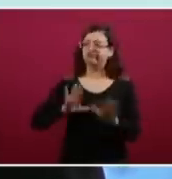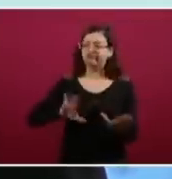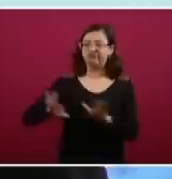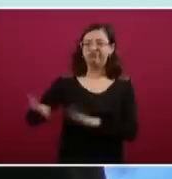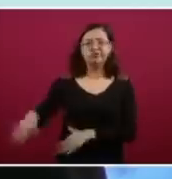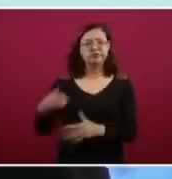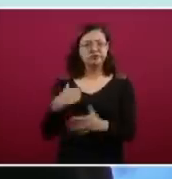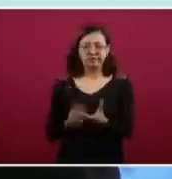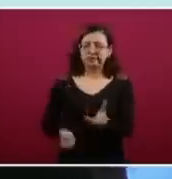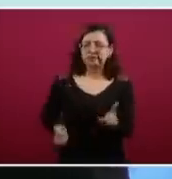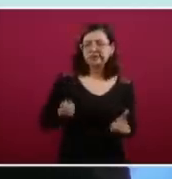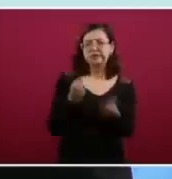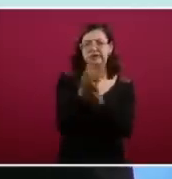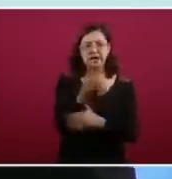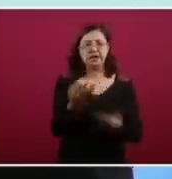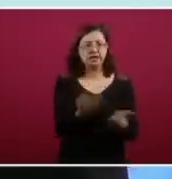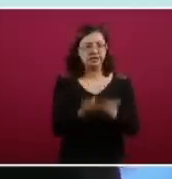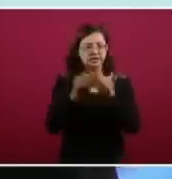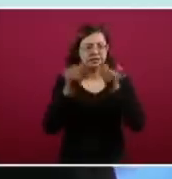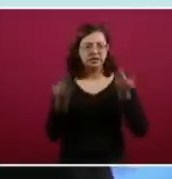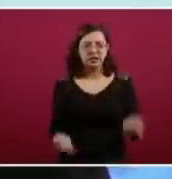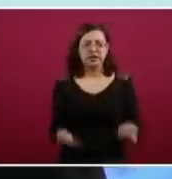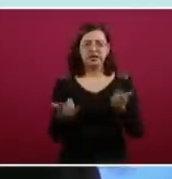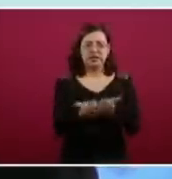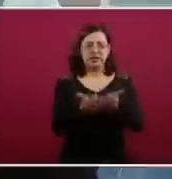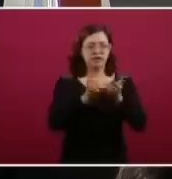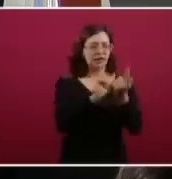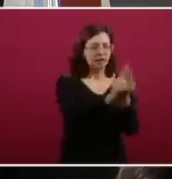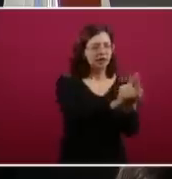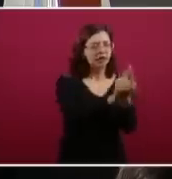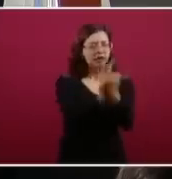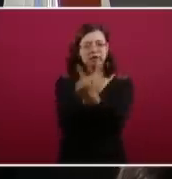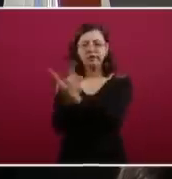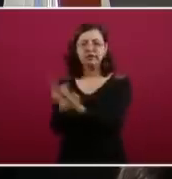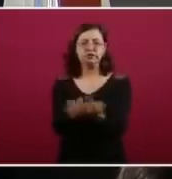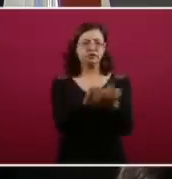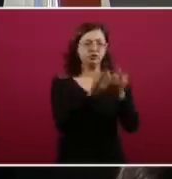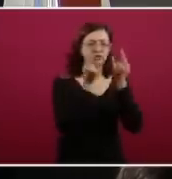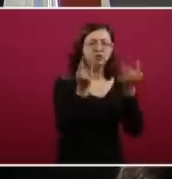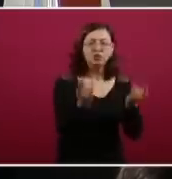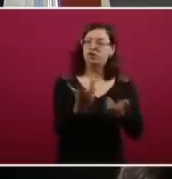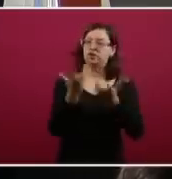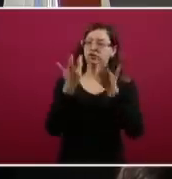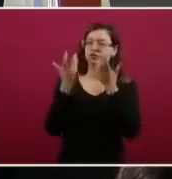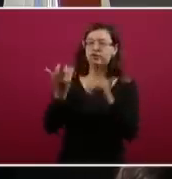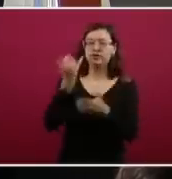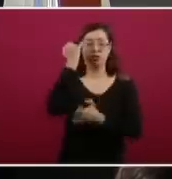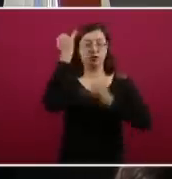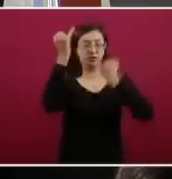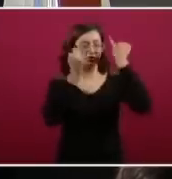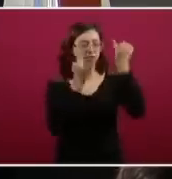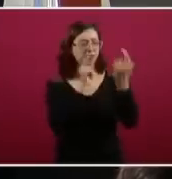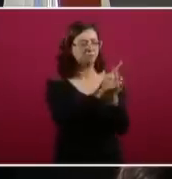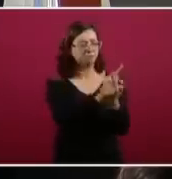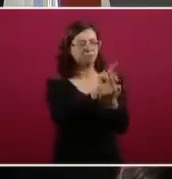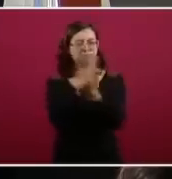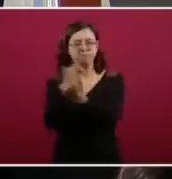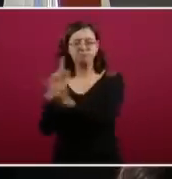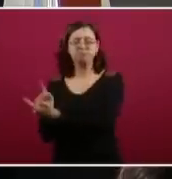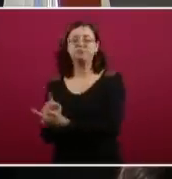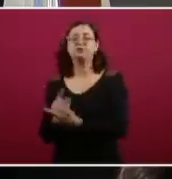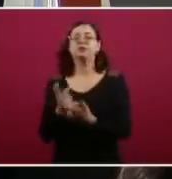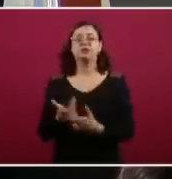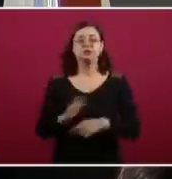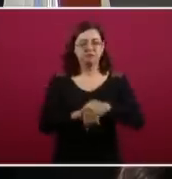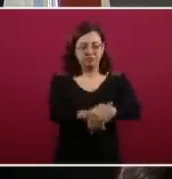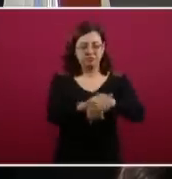y encontrarnos con sus historias, con sus anhelos, con sus ideas. Trazamos un verdadero lazo de amistad